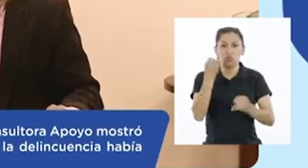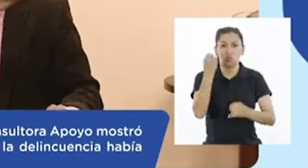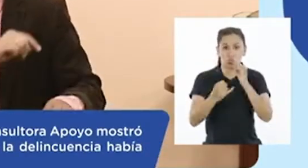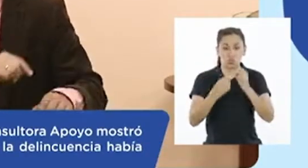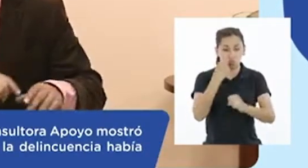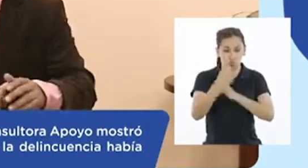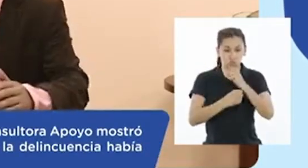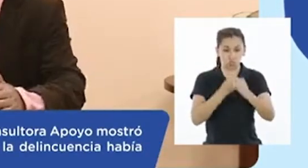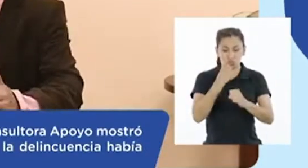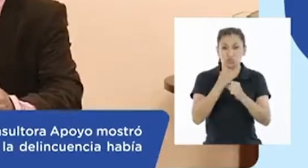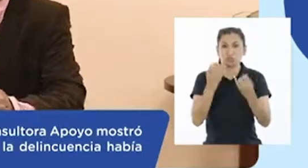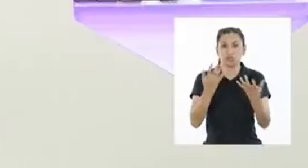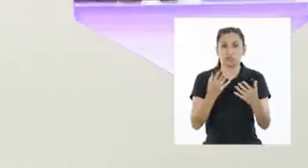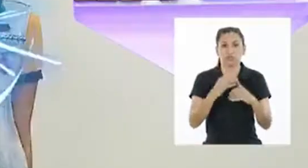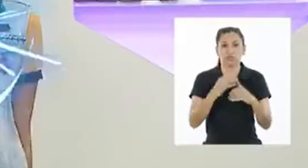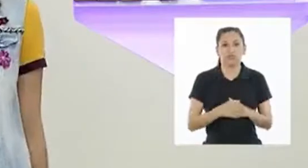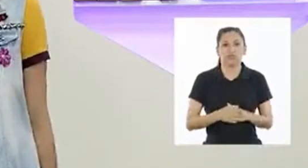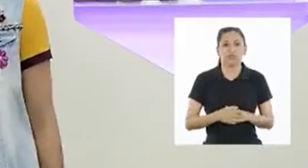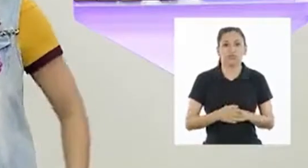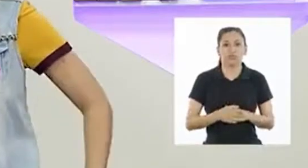los últimos meses.